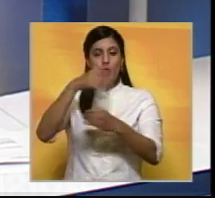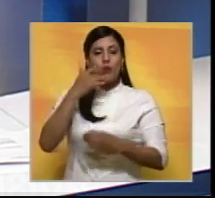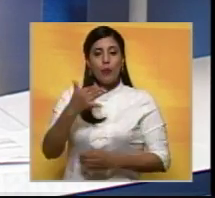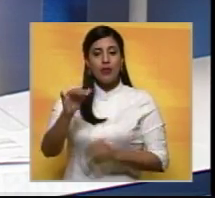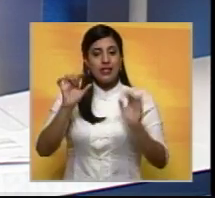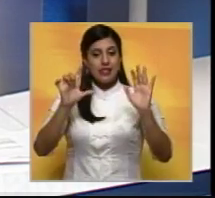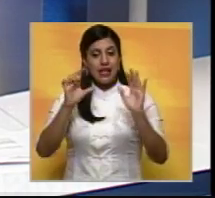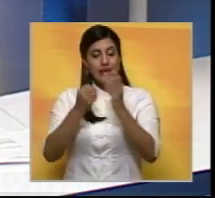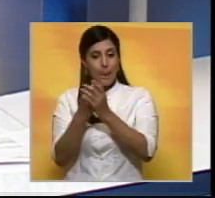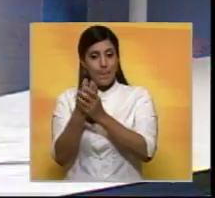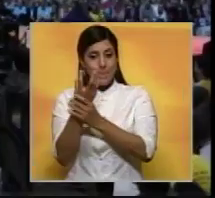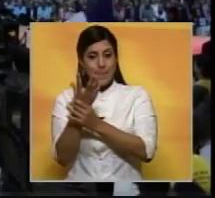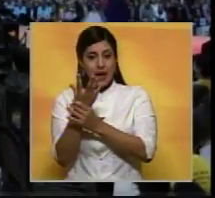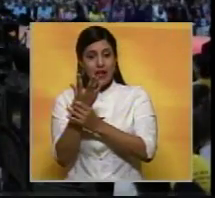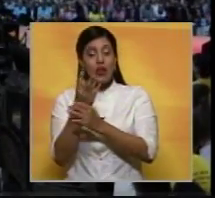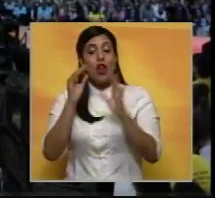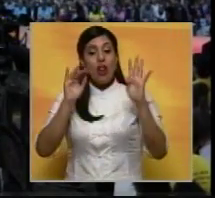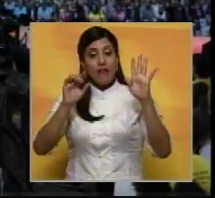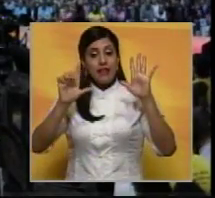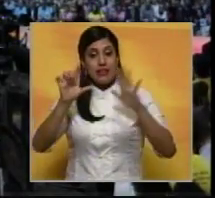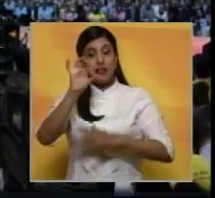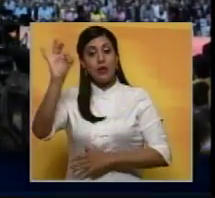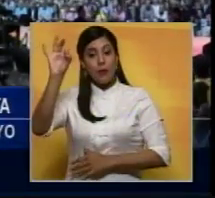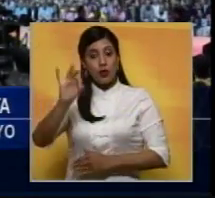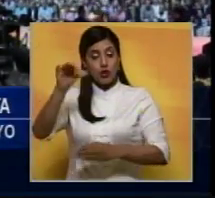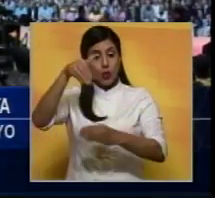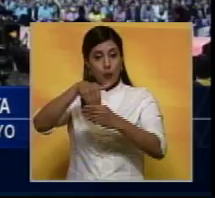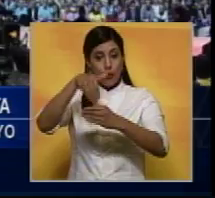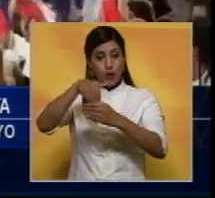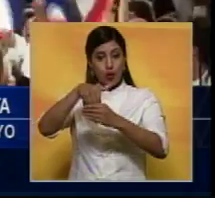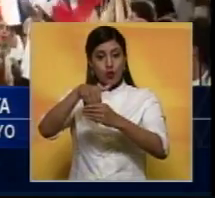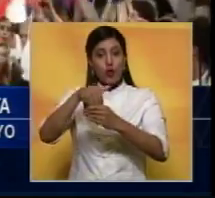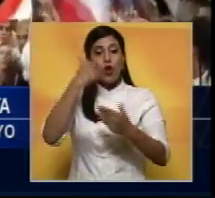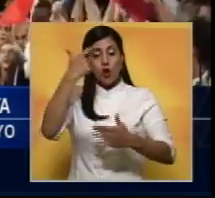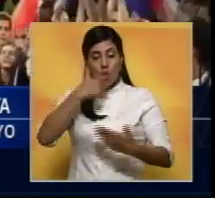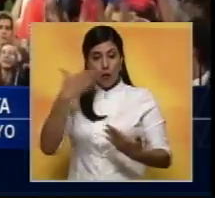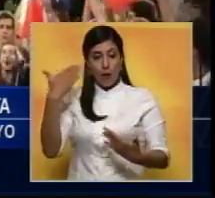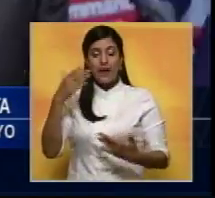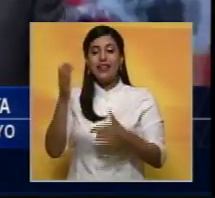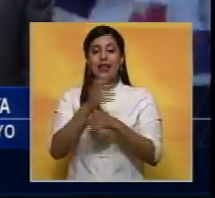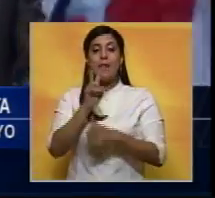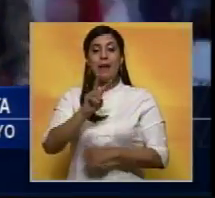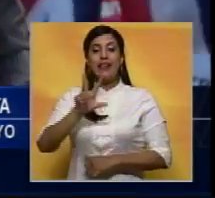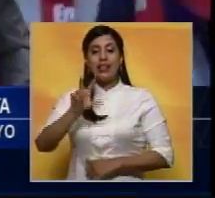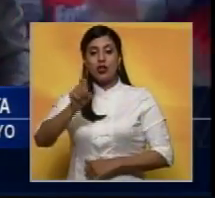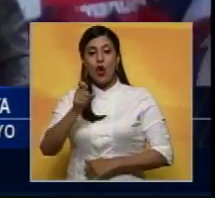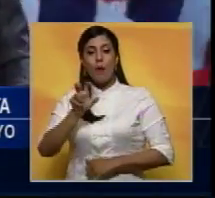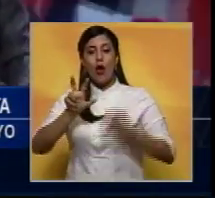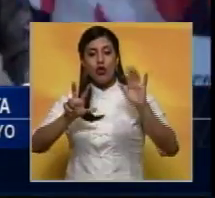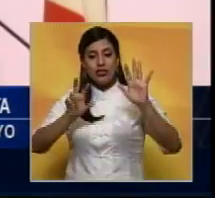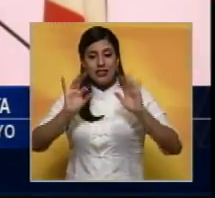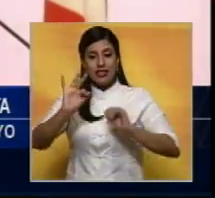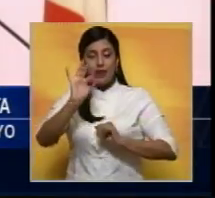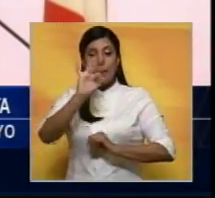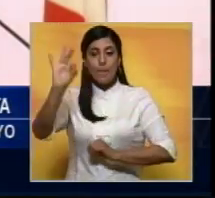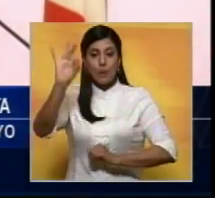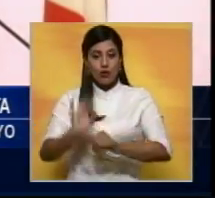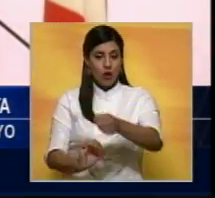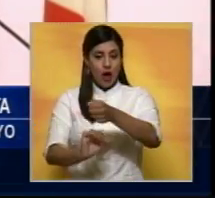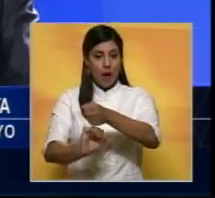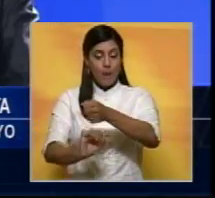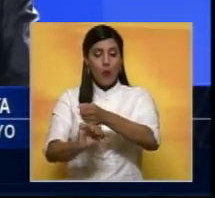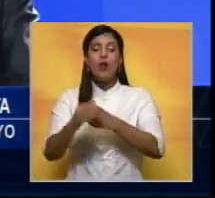próximo 7 de mayo. Con 97% de los votos escrutados, Macron obtuvo el 23,83% de